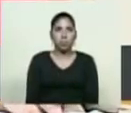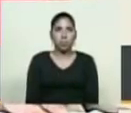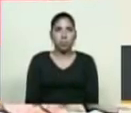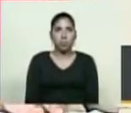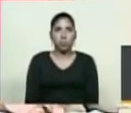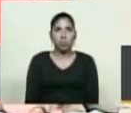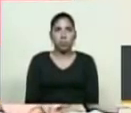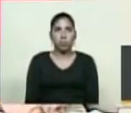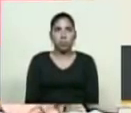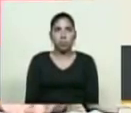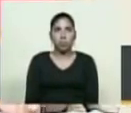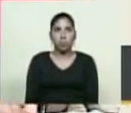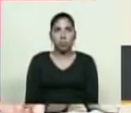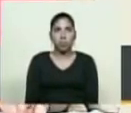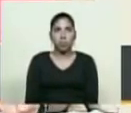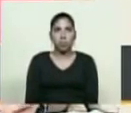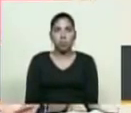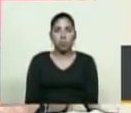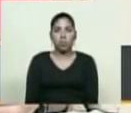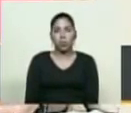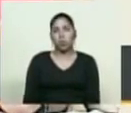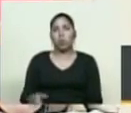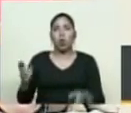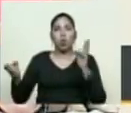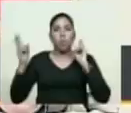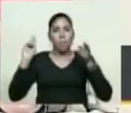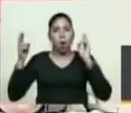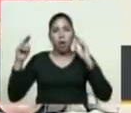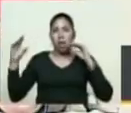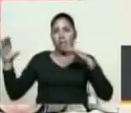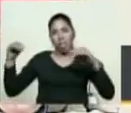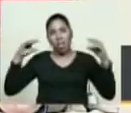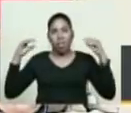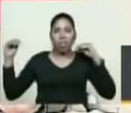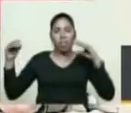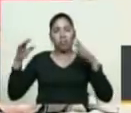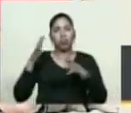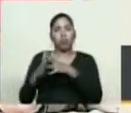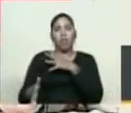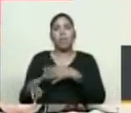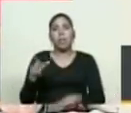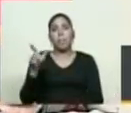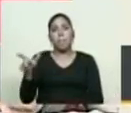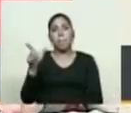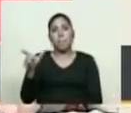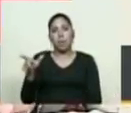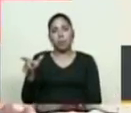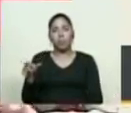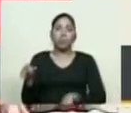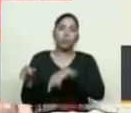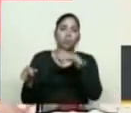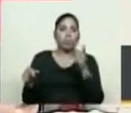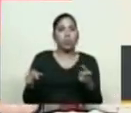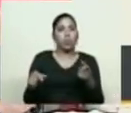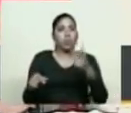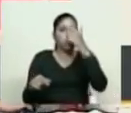se ha dicho mucho del Partido Socialista Unido de Venezuela y el movimiento Somos